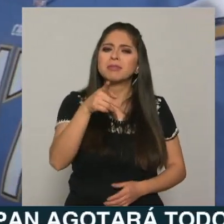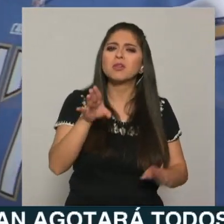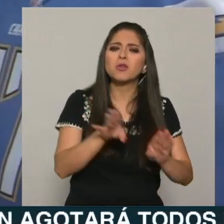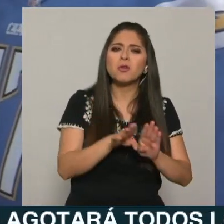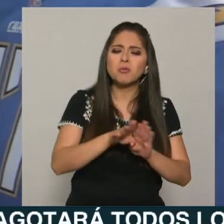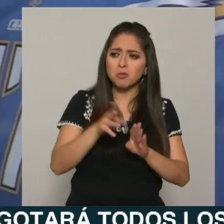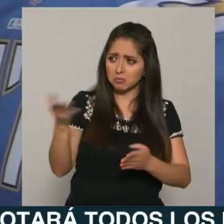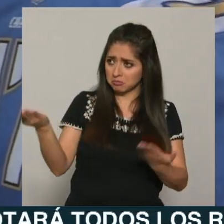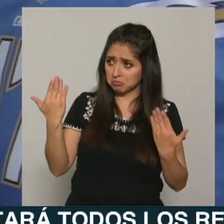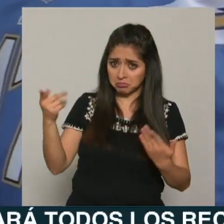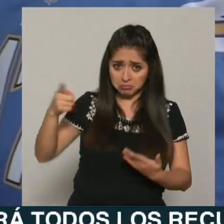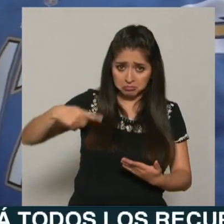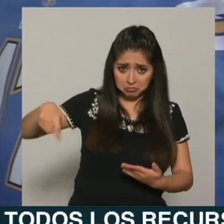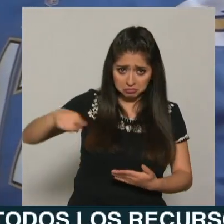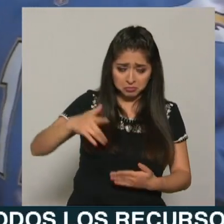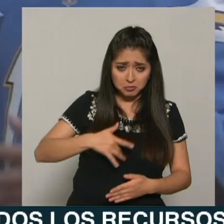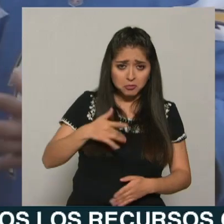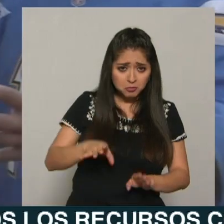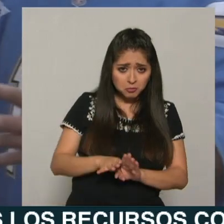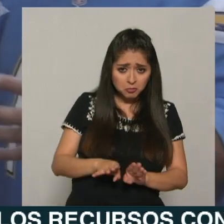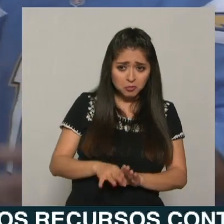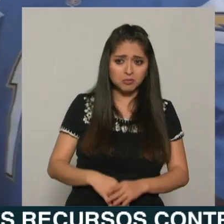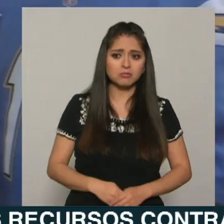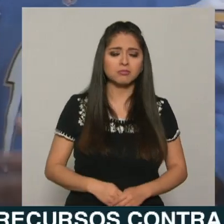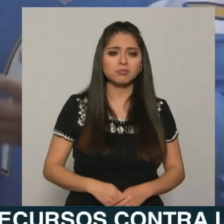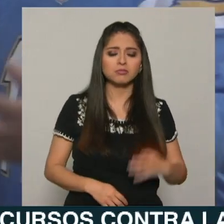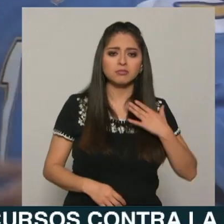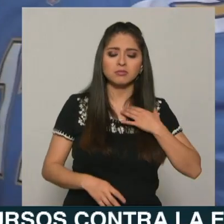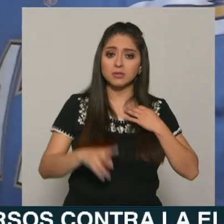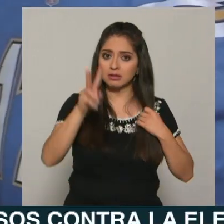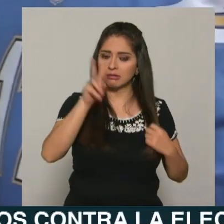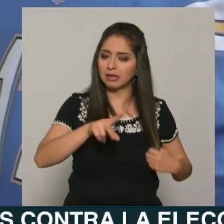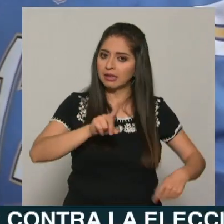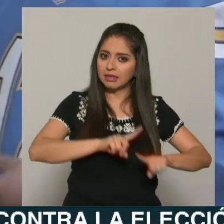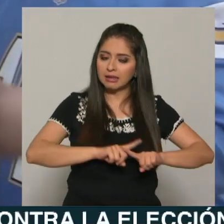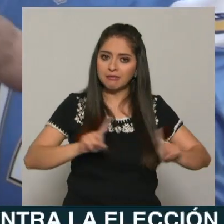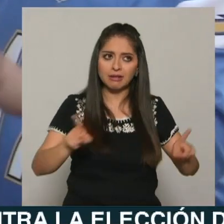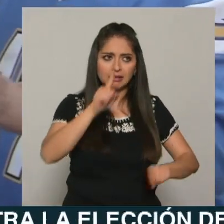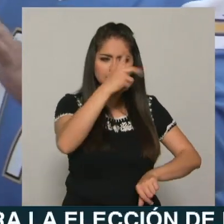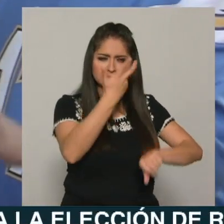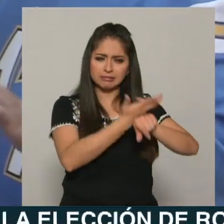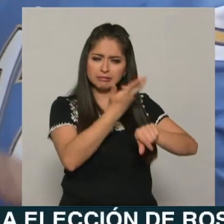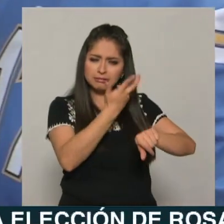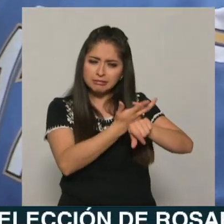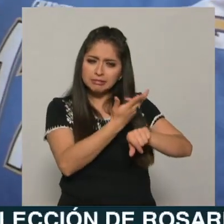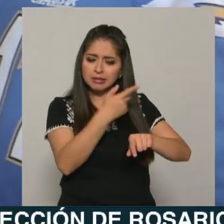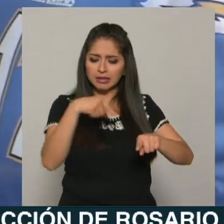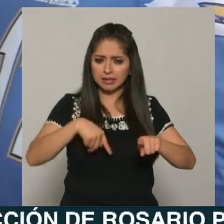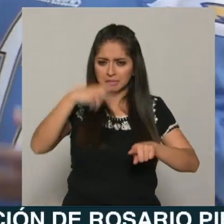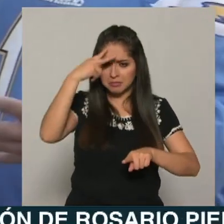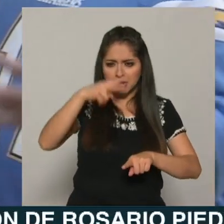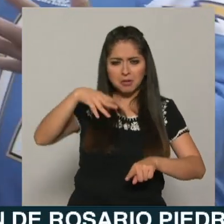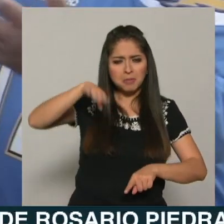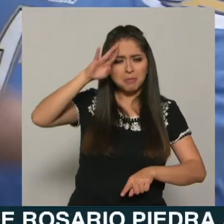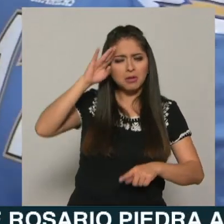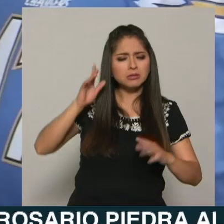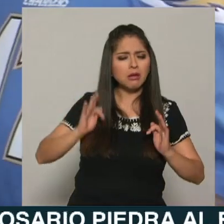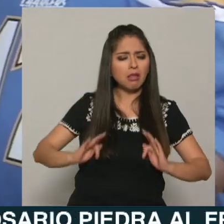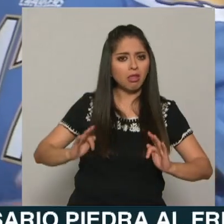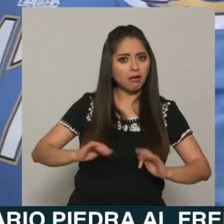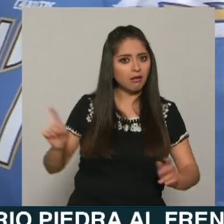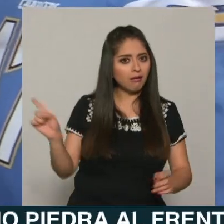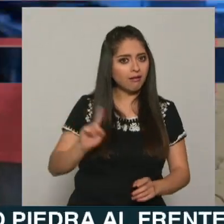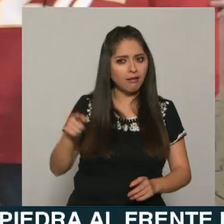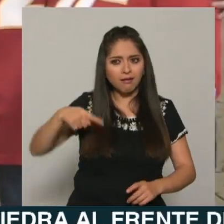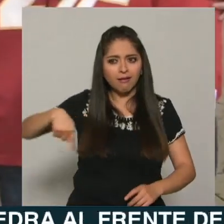aquí? Bien divertido, diferente el ambiente a Estados Unidos. Pensé que iba a estar medio calmado, pero está